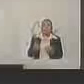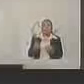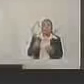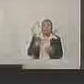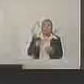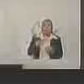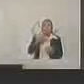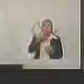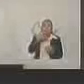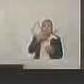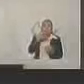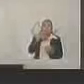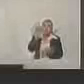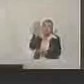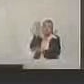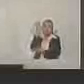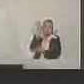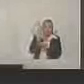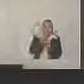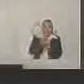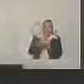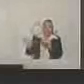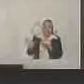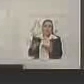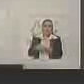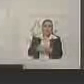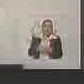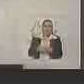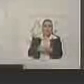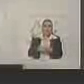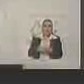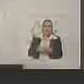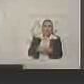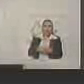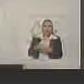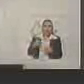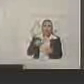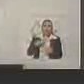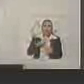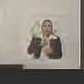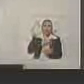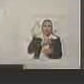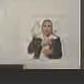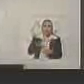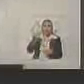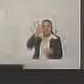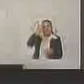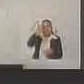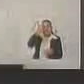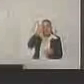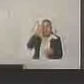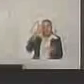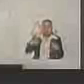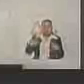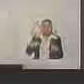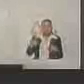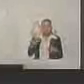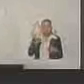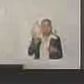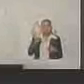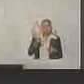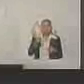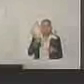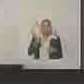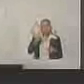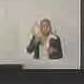de ser educadora, soy profesora especialista y conozco las necesidades de la gente con algunas